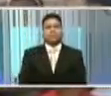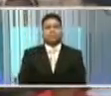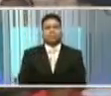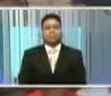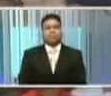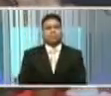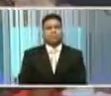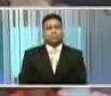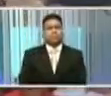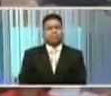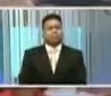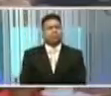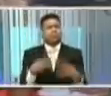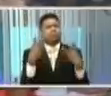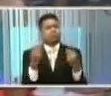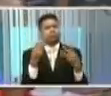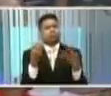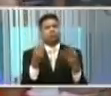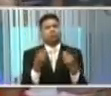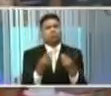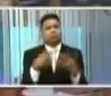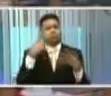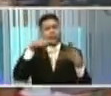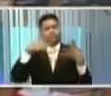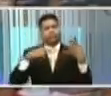Y así por el estilo.